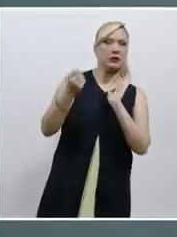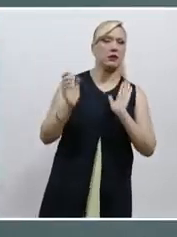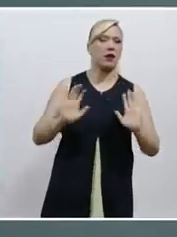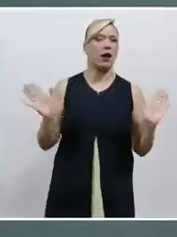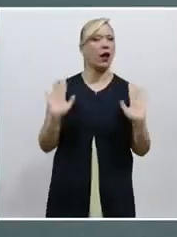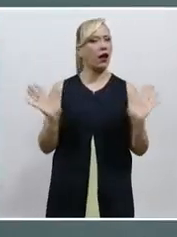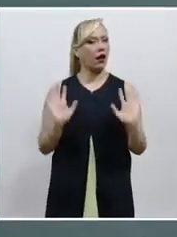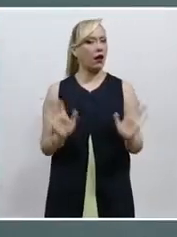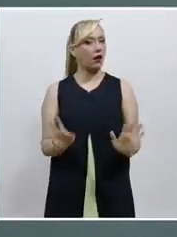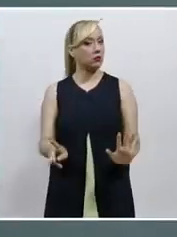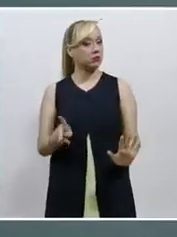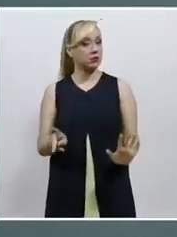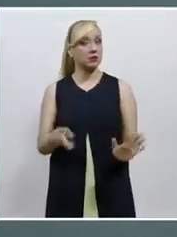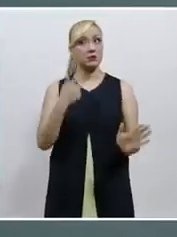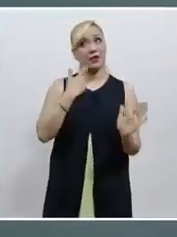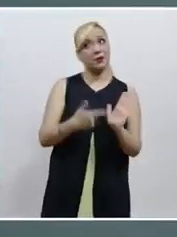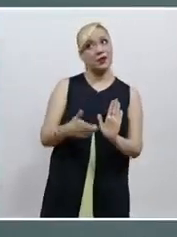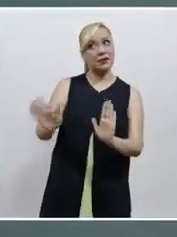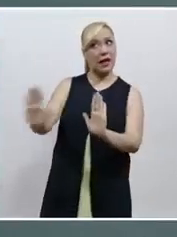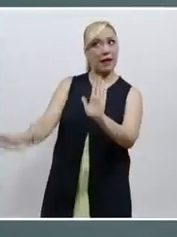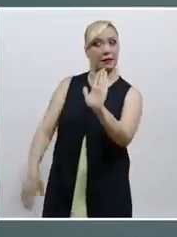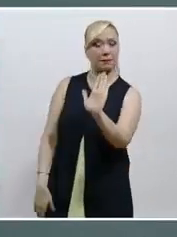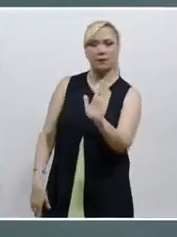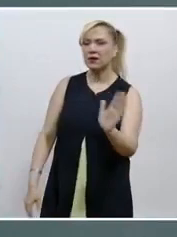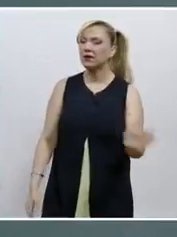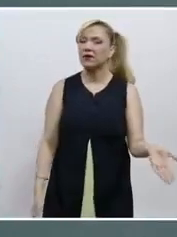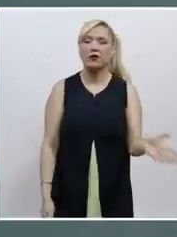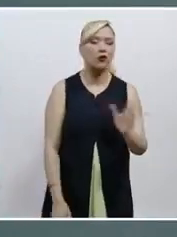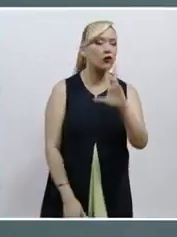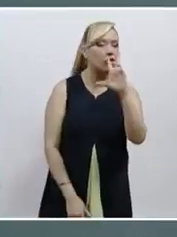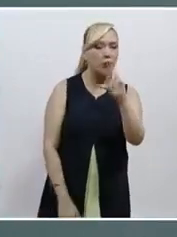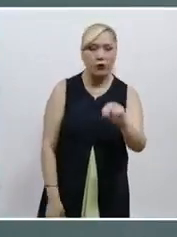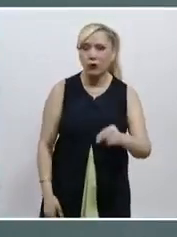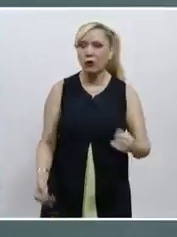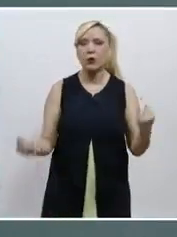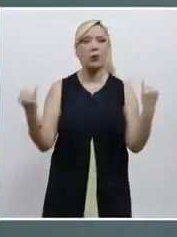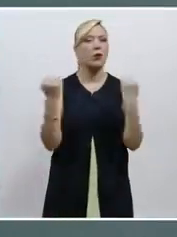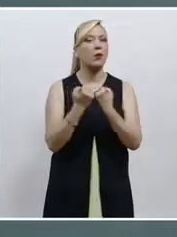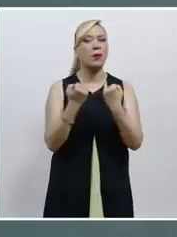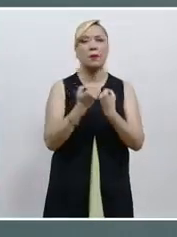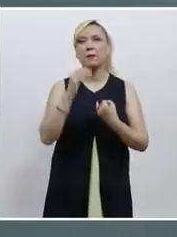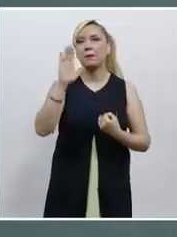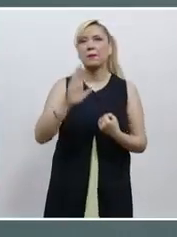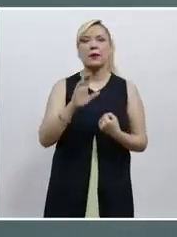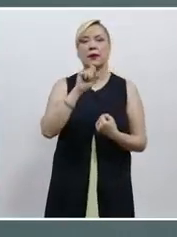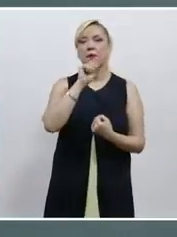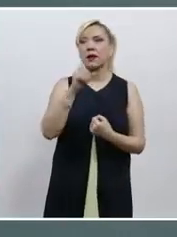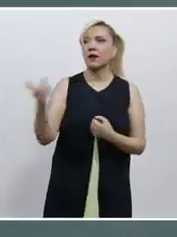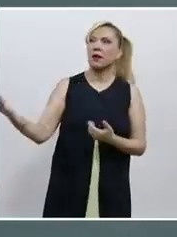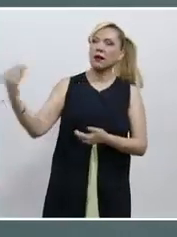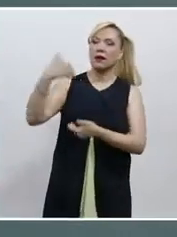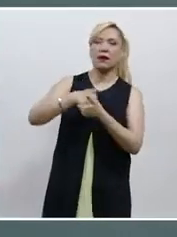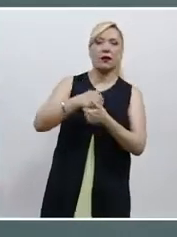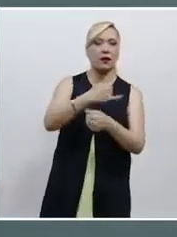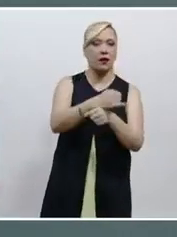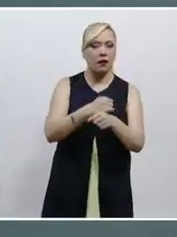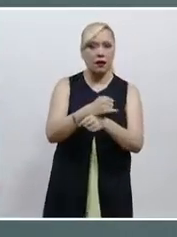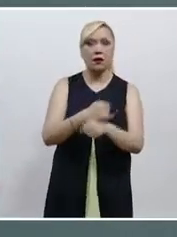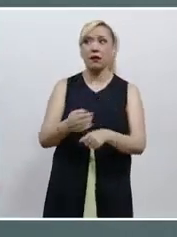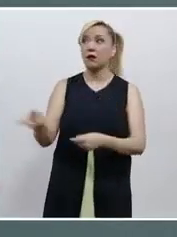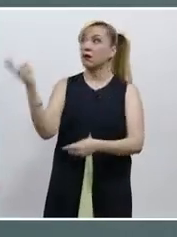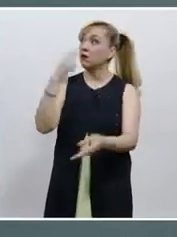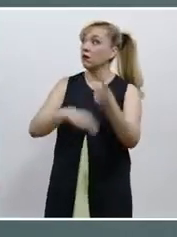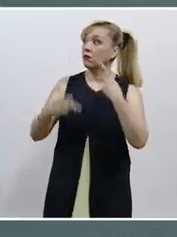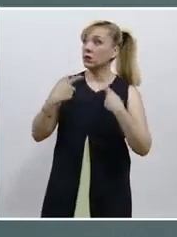que cumplimos. Son los mismos estándares como si uno recibiera una inspección. Pero en lugar de que llegue